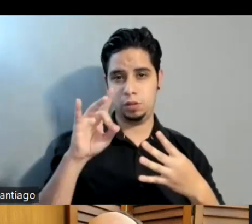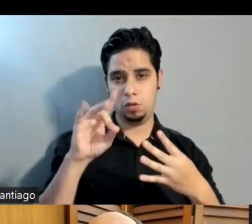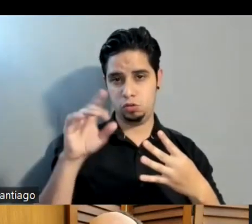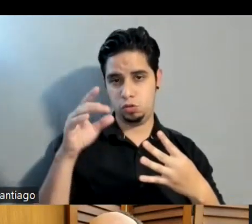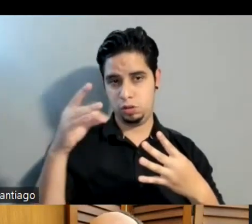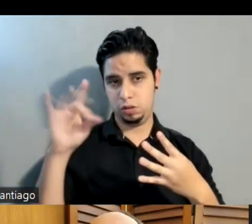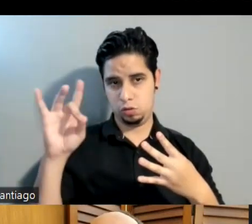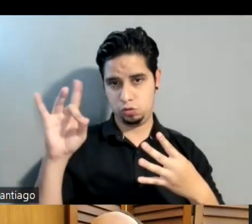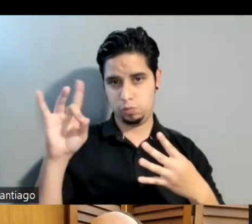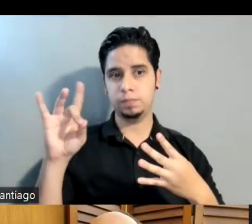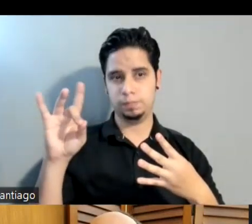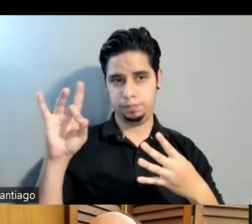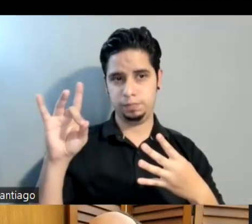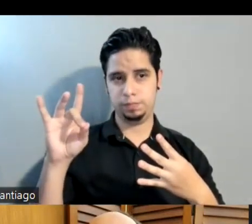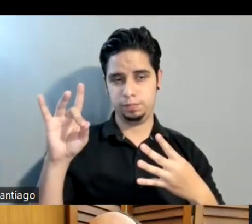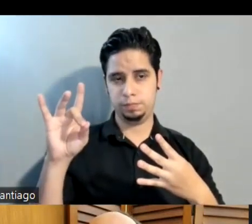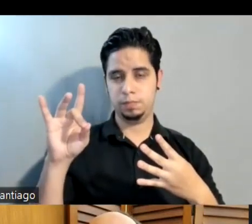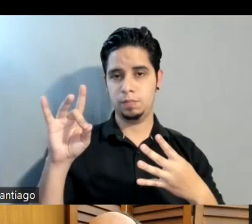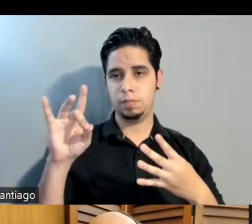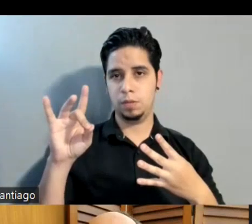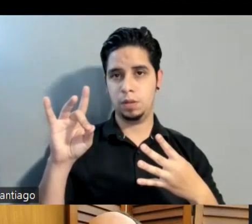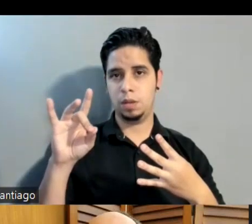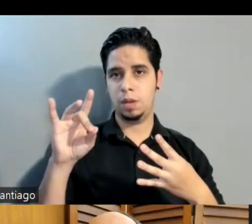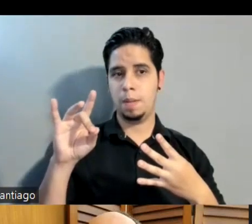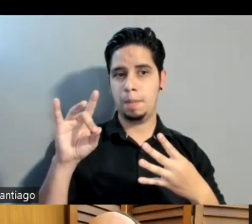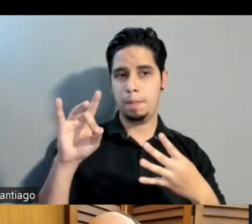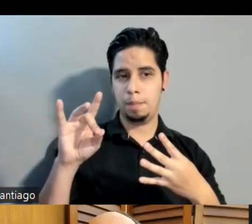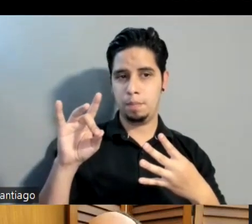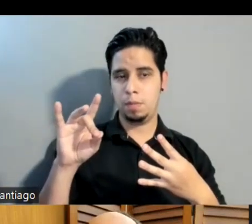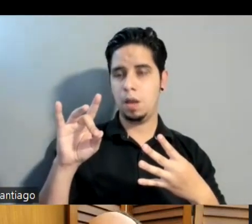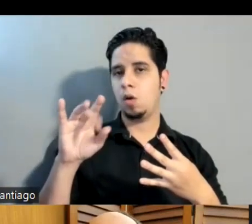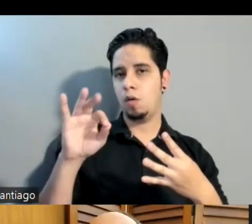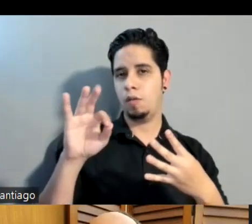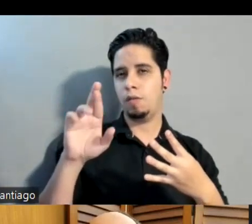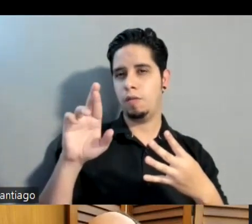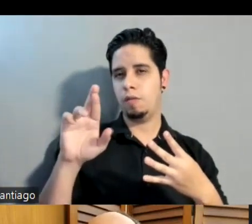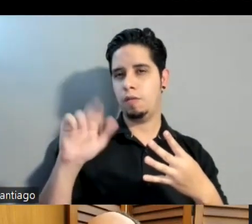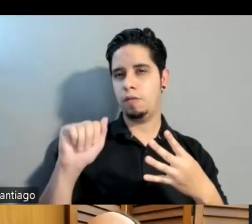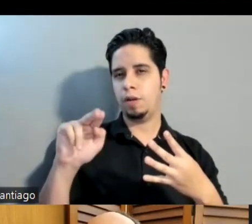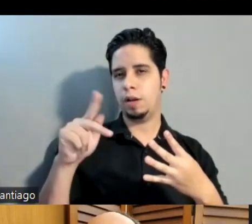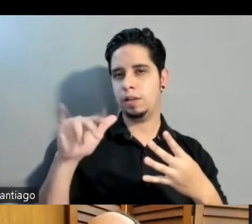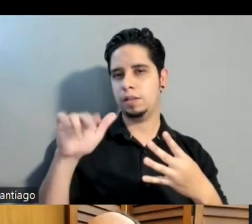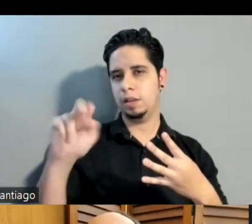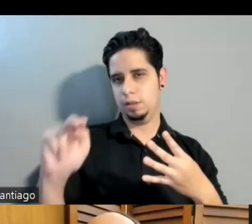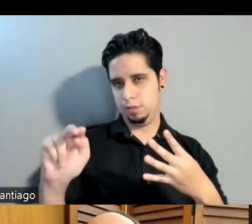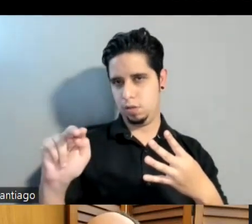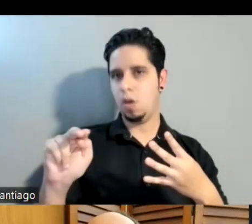1818, con la novela de Mary Shelley, Frankenstein. La novela de Mary